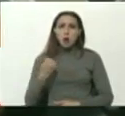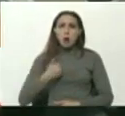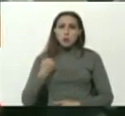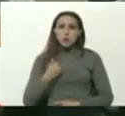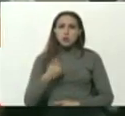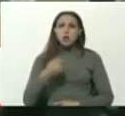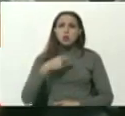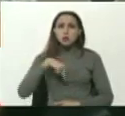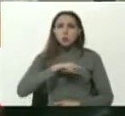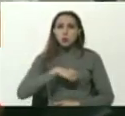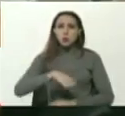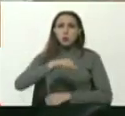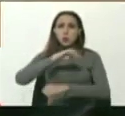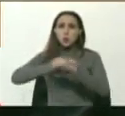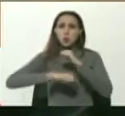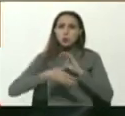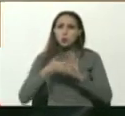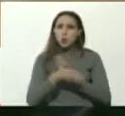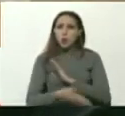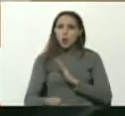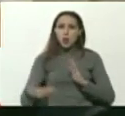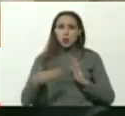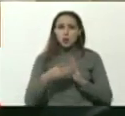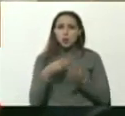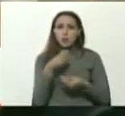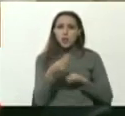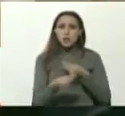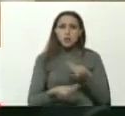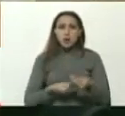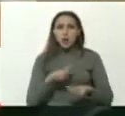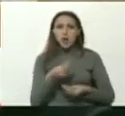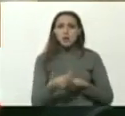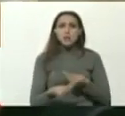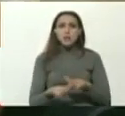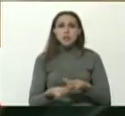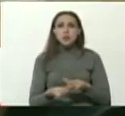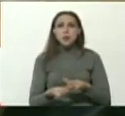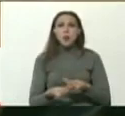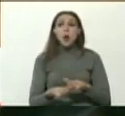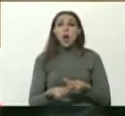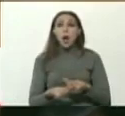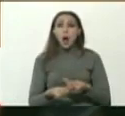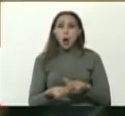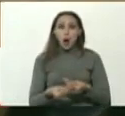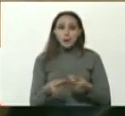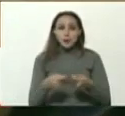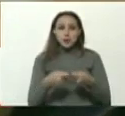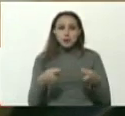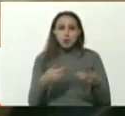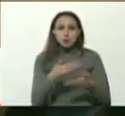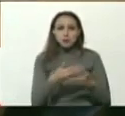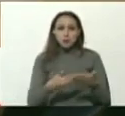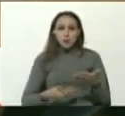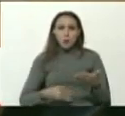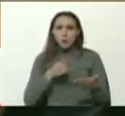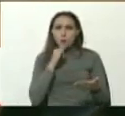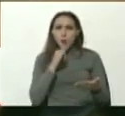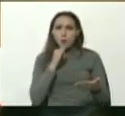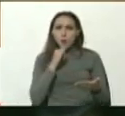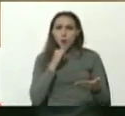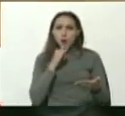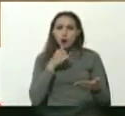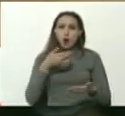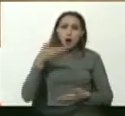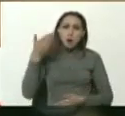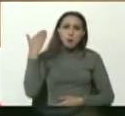a la metodología empleada por la Oficina de la Alta Comisionada para elaborar el informe presentado a este Consejo el pasado 5